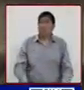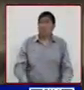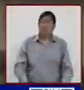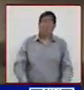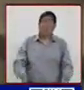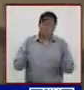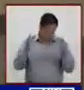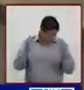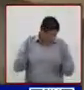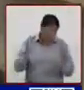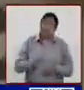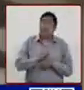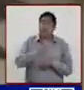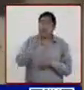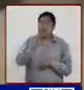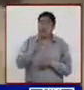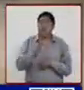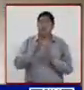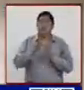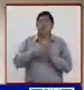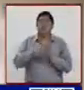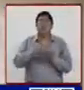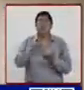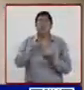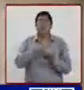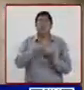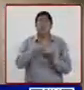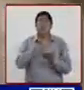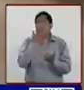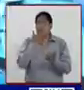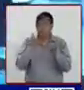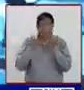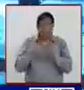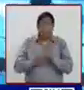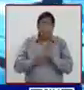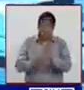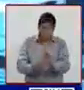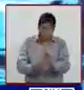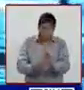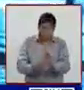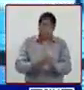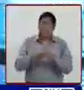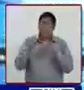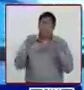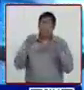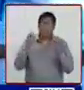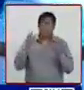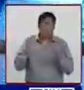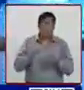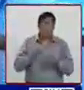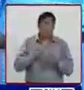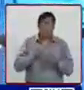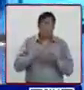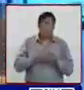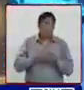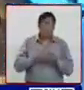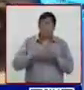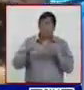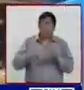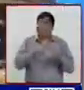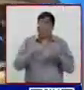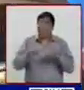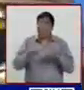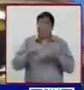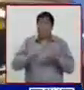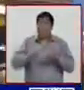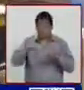A ver, déjame contarte también, Miriam, que después de estas imágenes que les hemos mostrado de forma exclusiva, por supuesto, se han tomado las